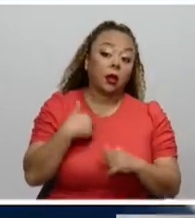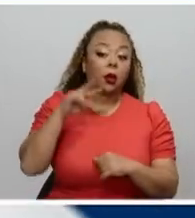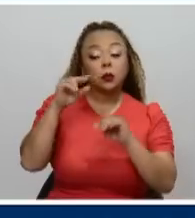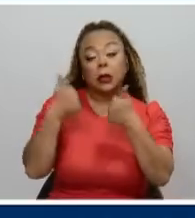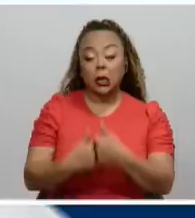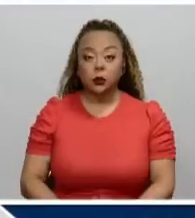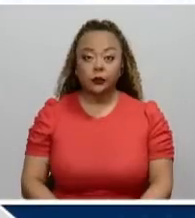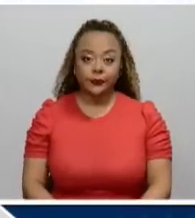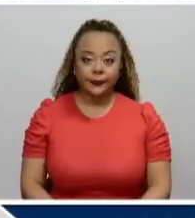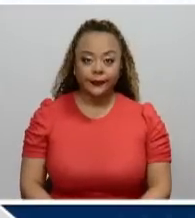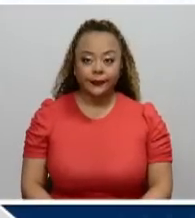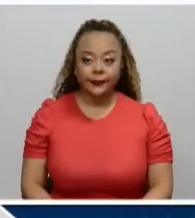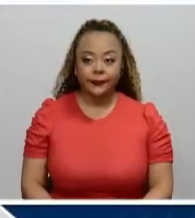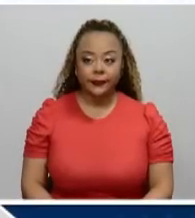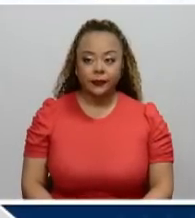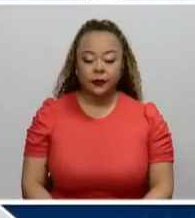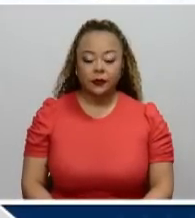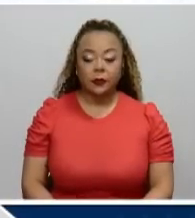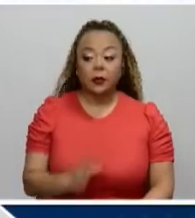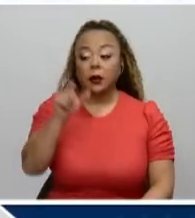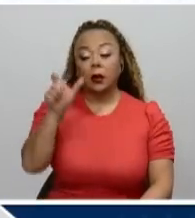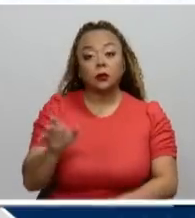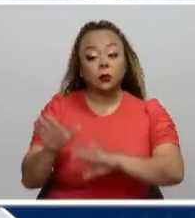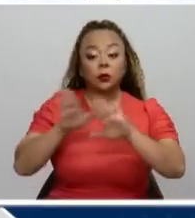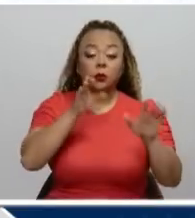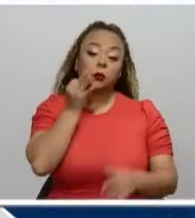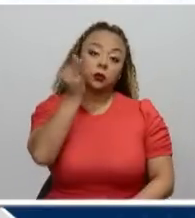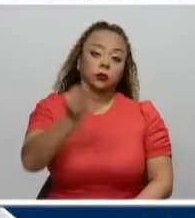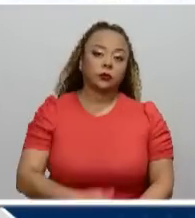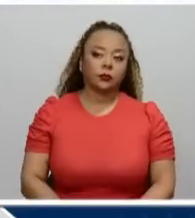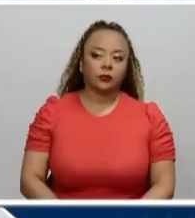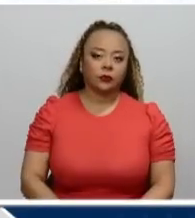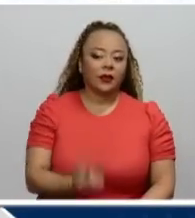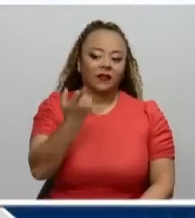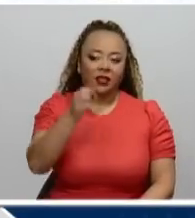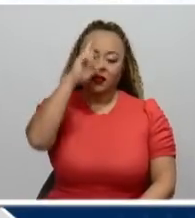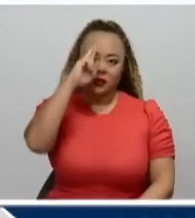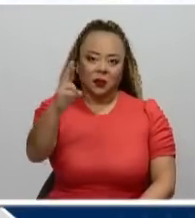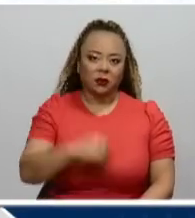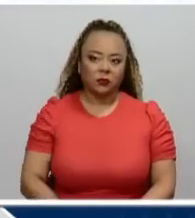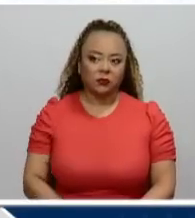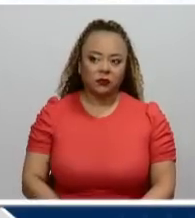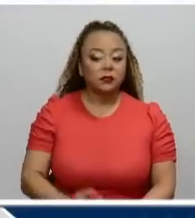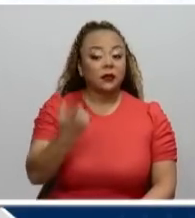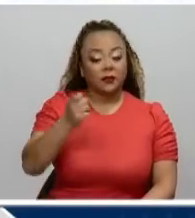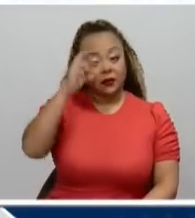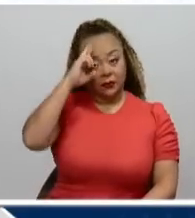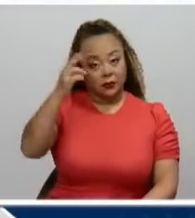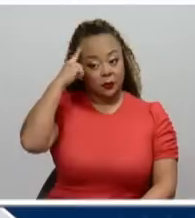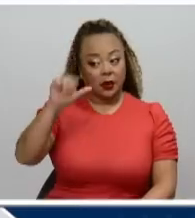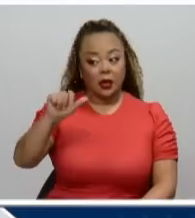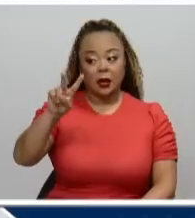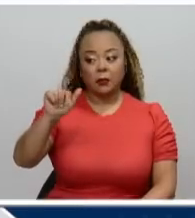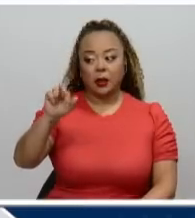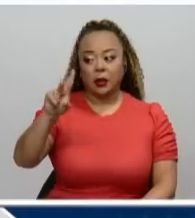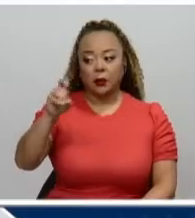dos partidos y que es un portero de proyección es una falta de respeto es una falta de respeto para Esteban